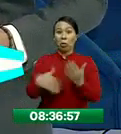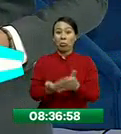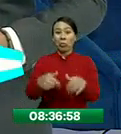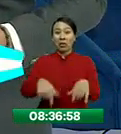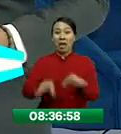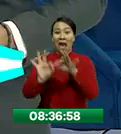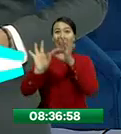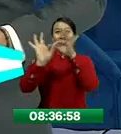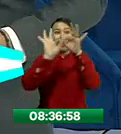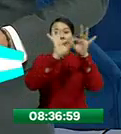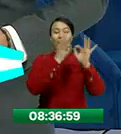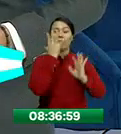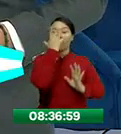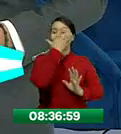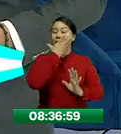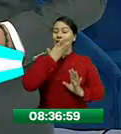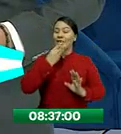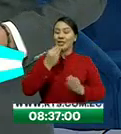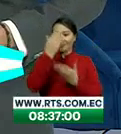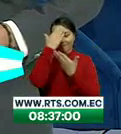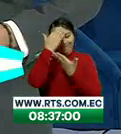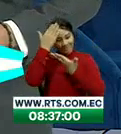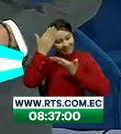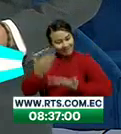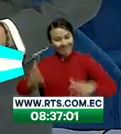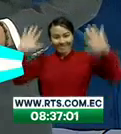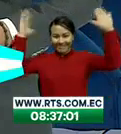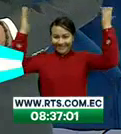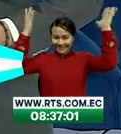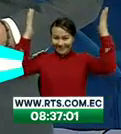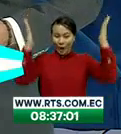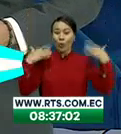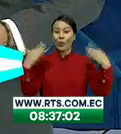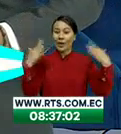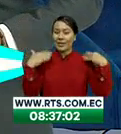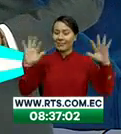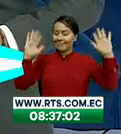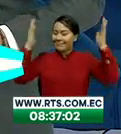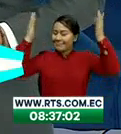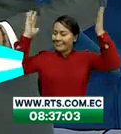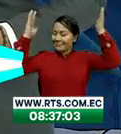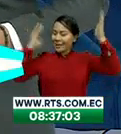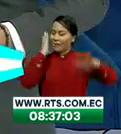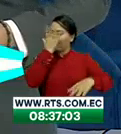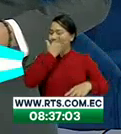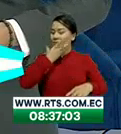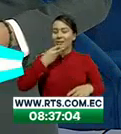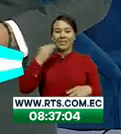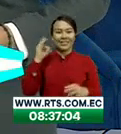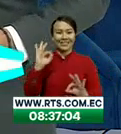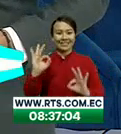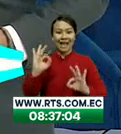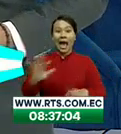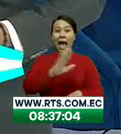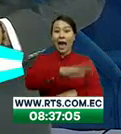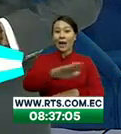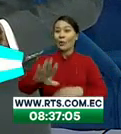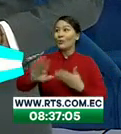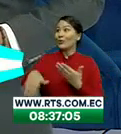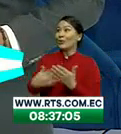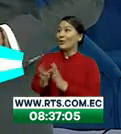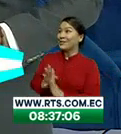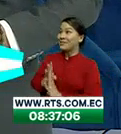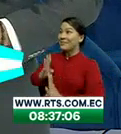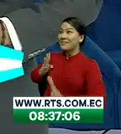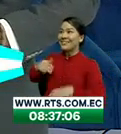festejar por todo lo alto como se merece. ¡Que viva Guayaquil entonces! Ahí está el pregón de los estudiantes y así se arrancan las